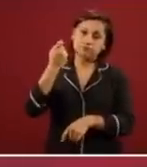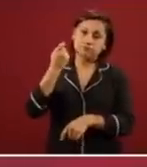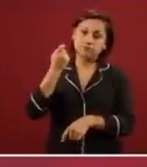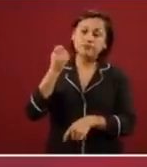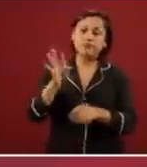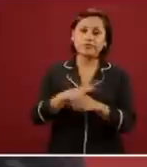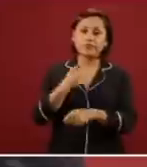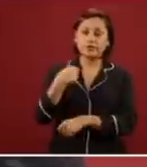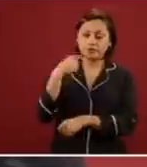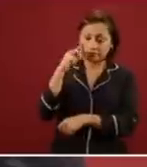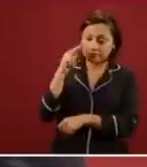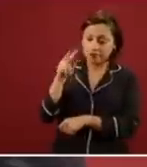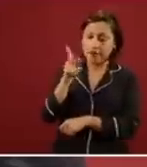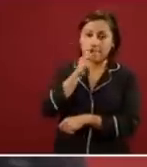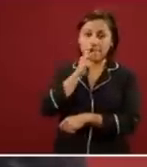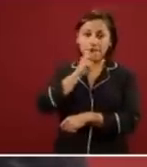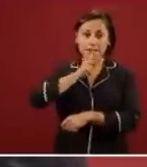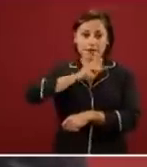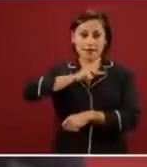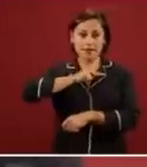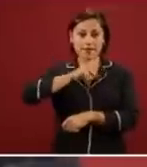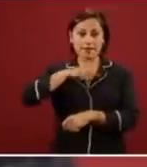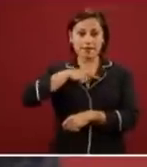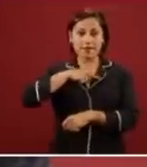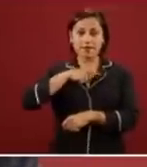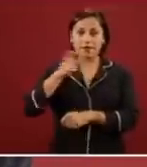muy contento. ¿Sí?